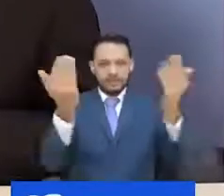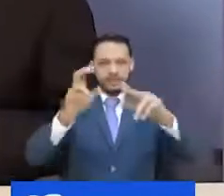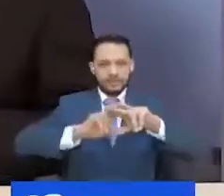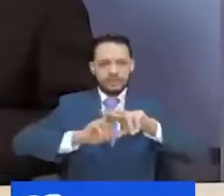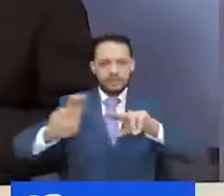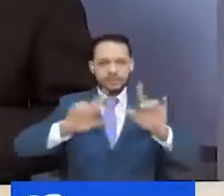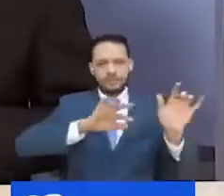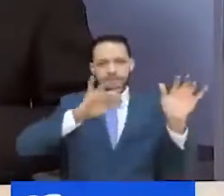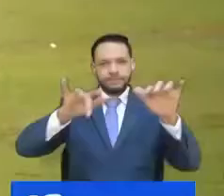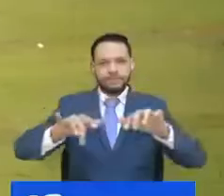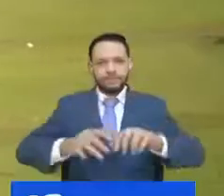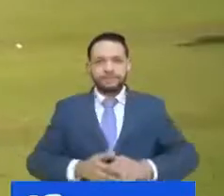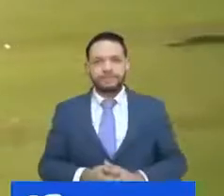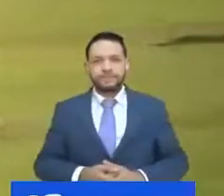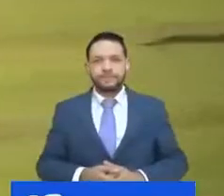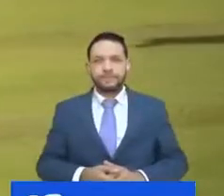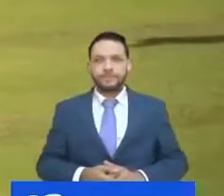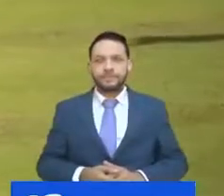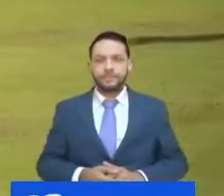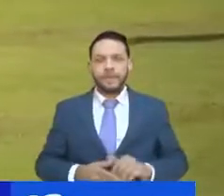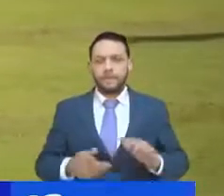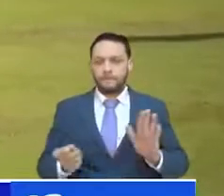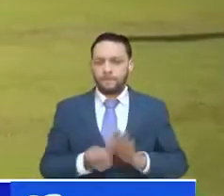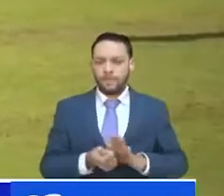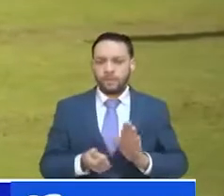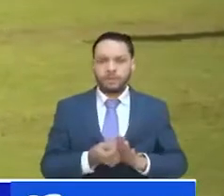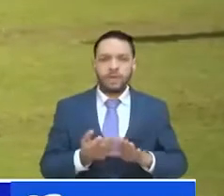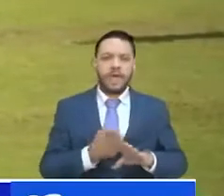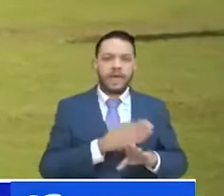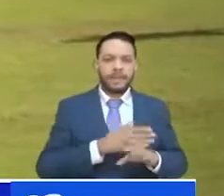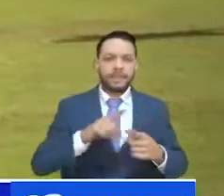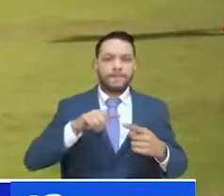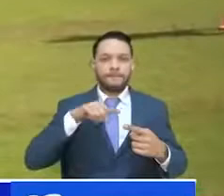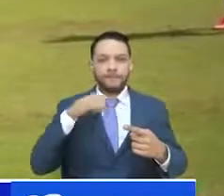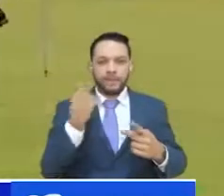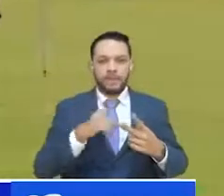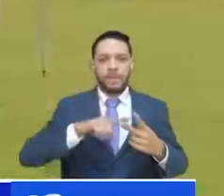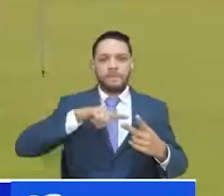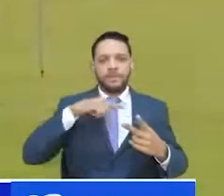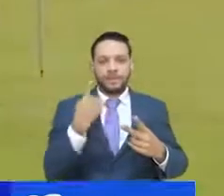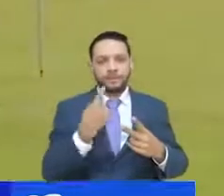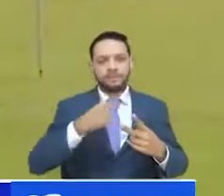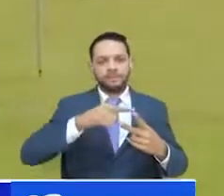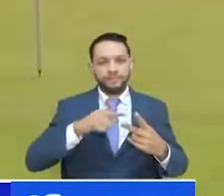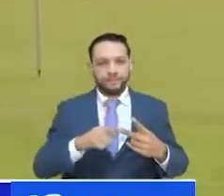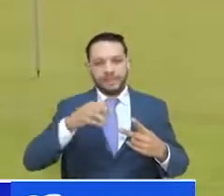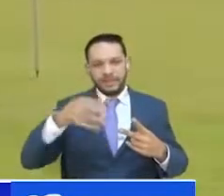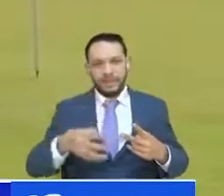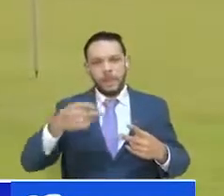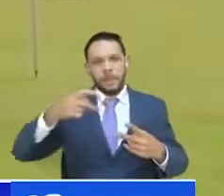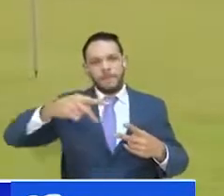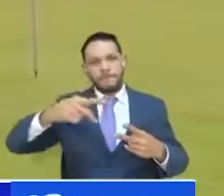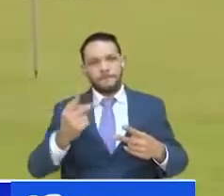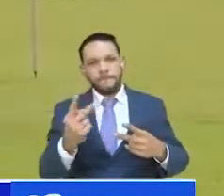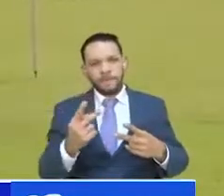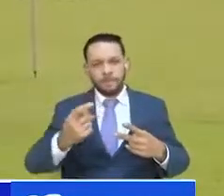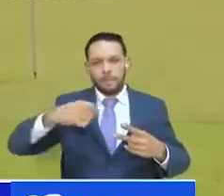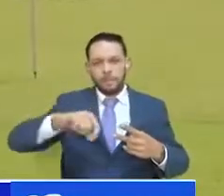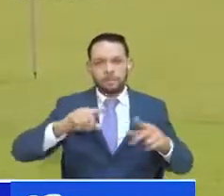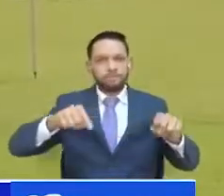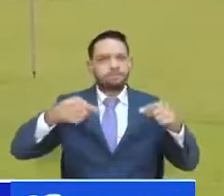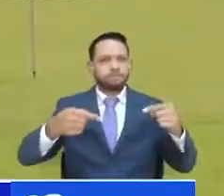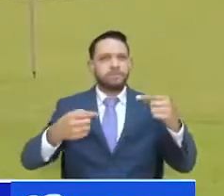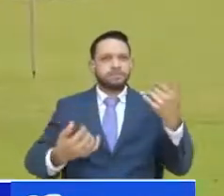Manizales. Pese a que ambos vienen de perder por la novena fecha, es innegable que el del viernes tiene un tinte especial y al margen